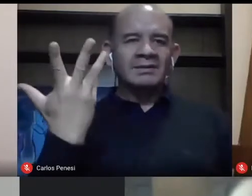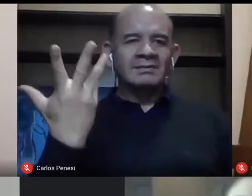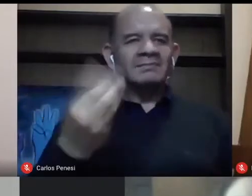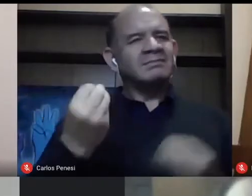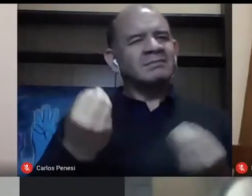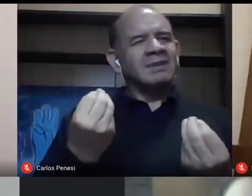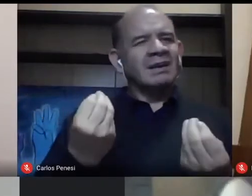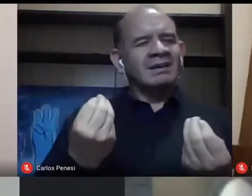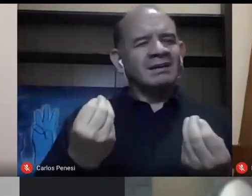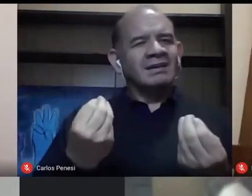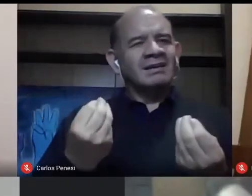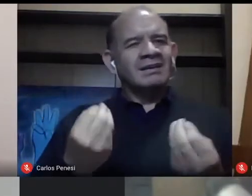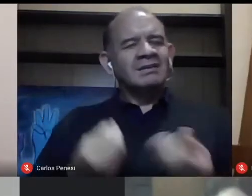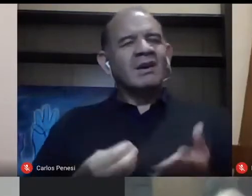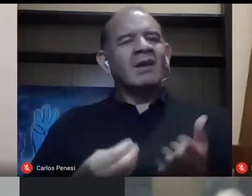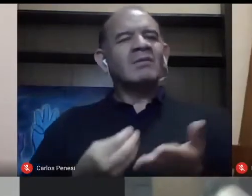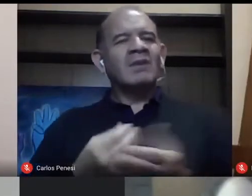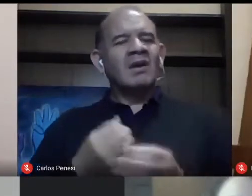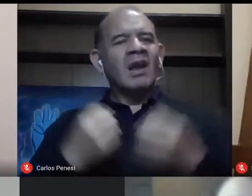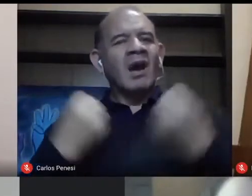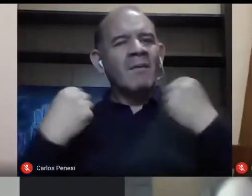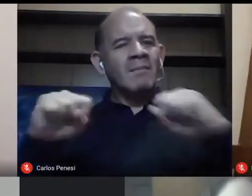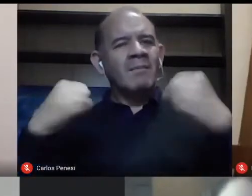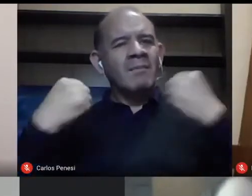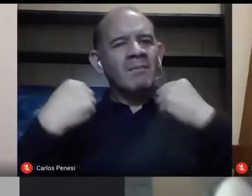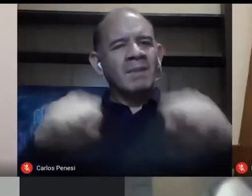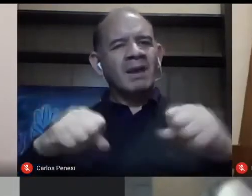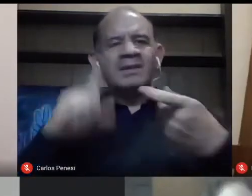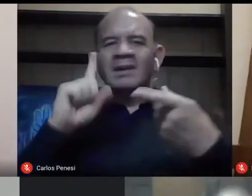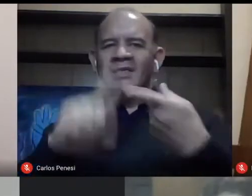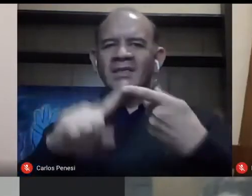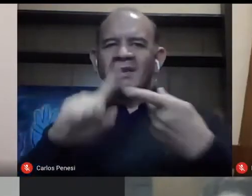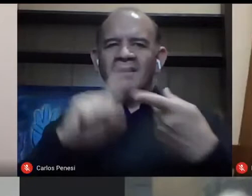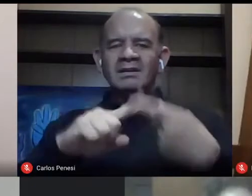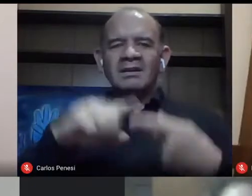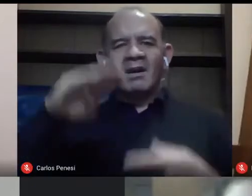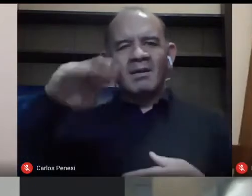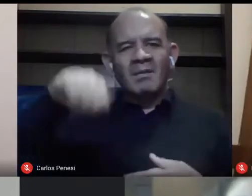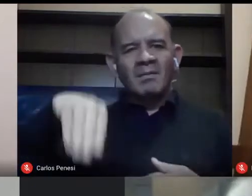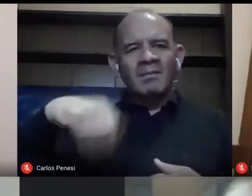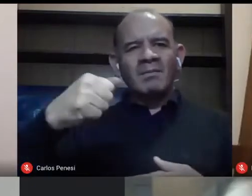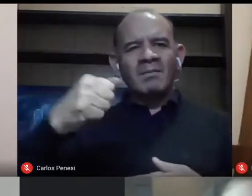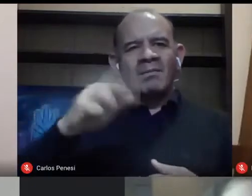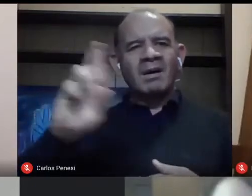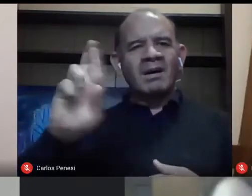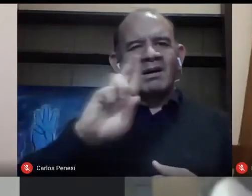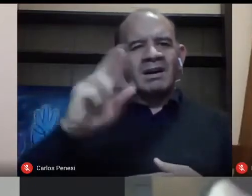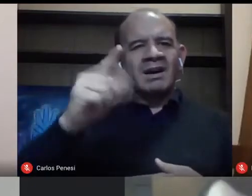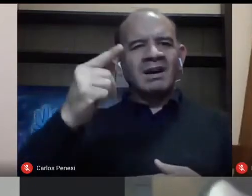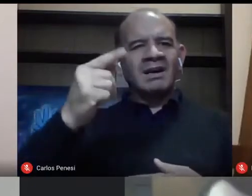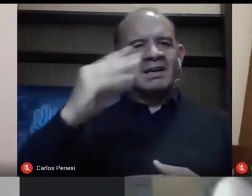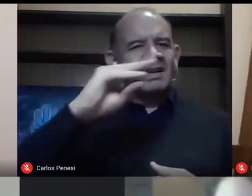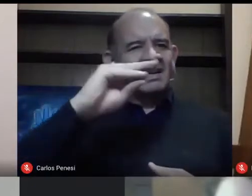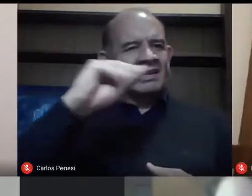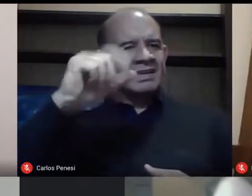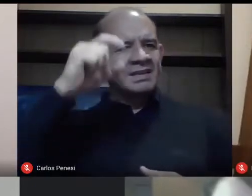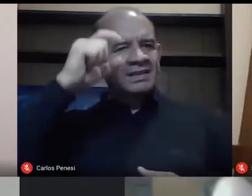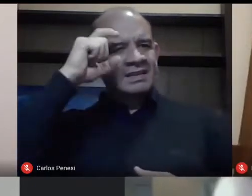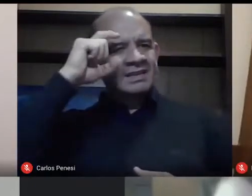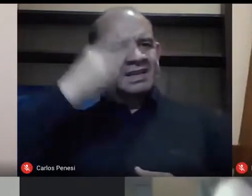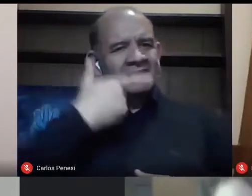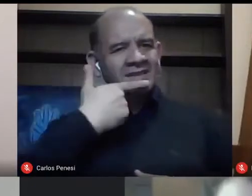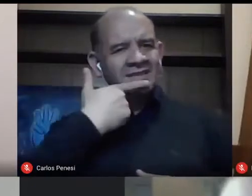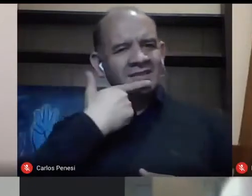la implementación del Tratado de Marrakech. Y para eso tenemos 3 invitados de